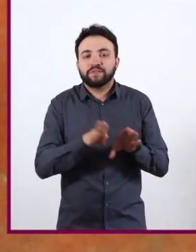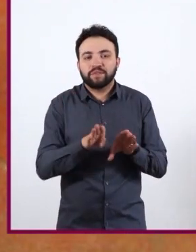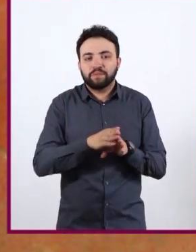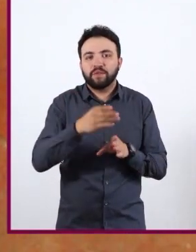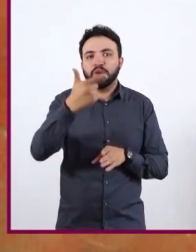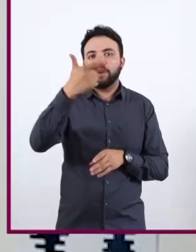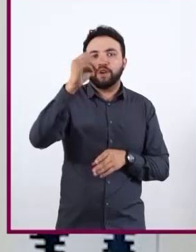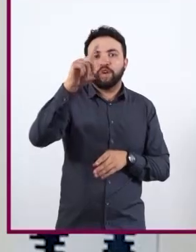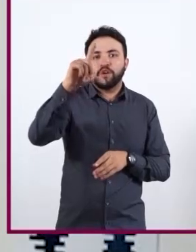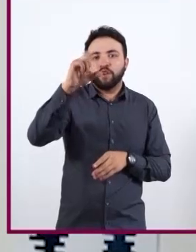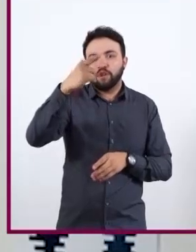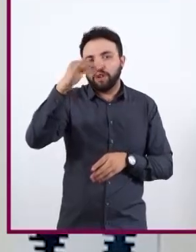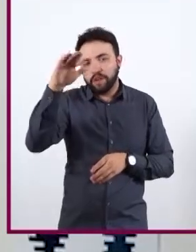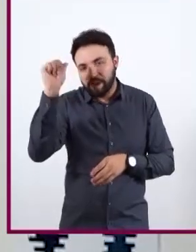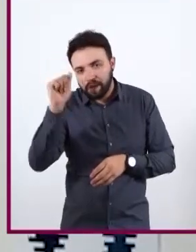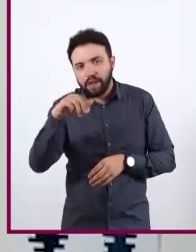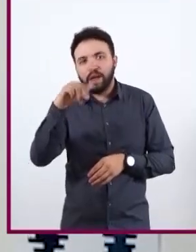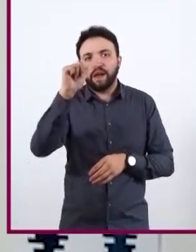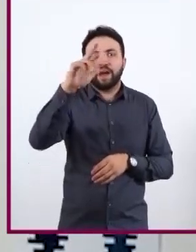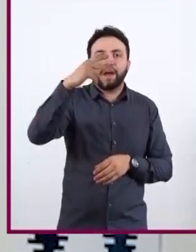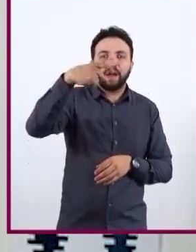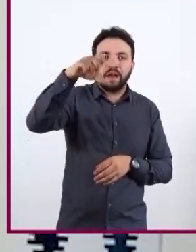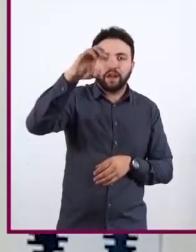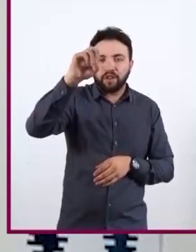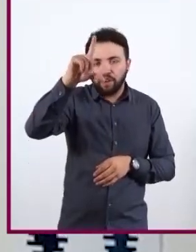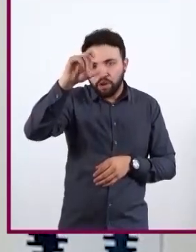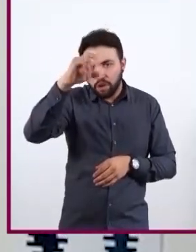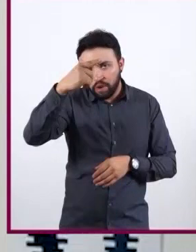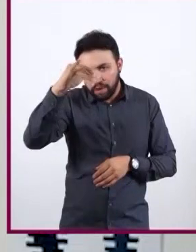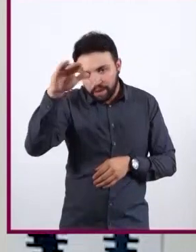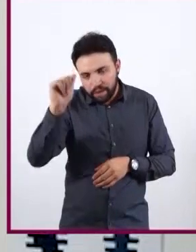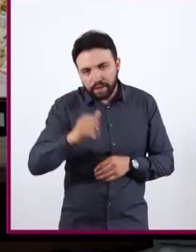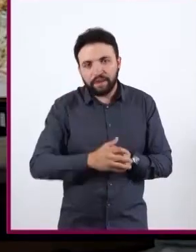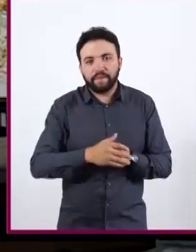geología, con la arqueología, con la antropología.